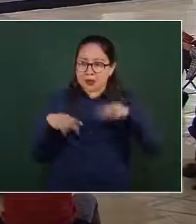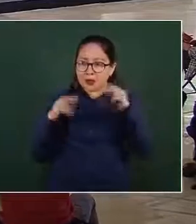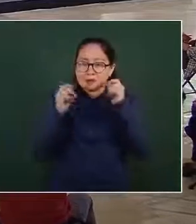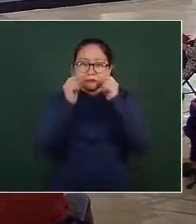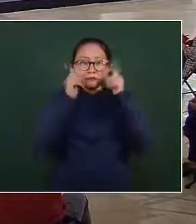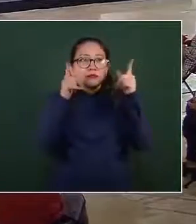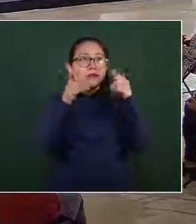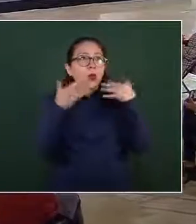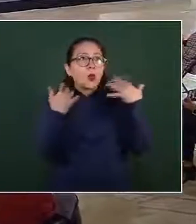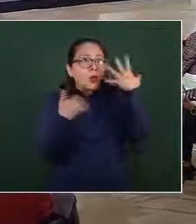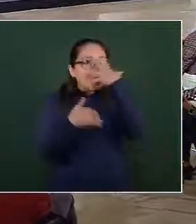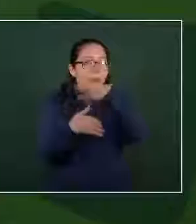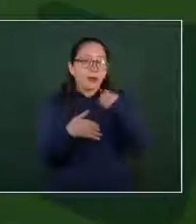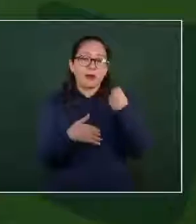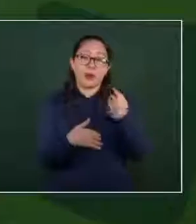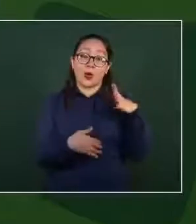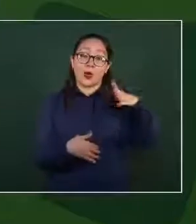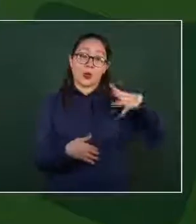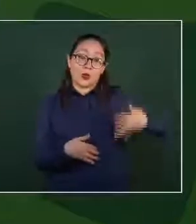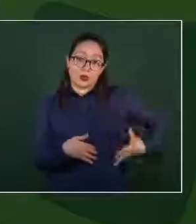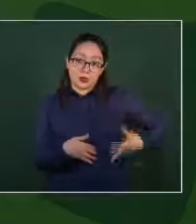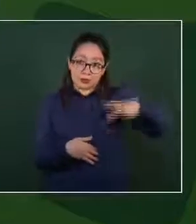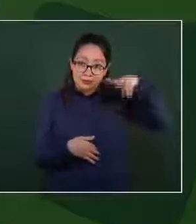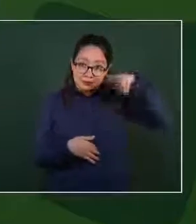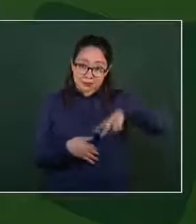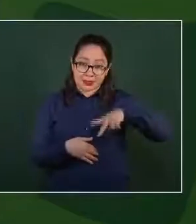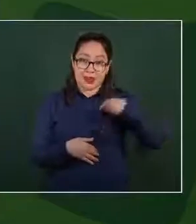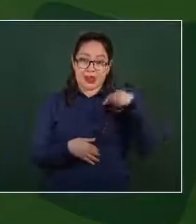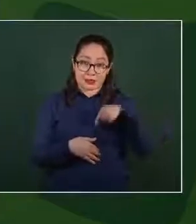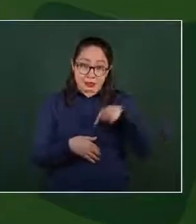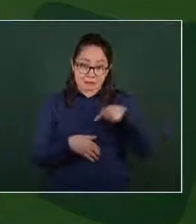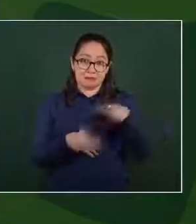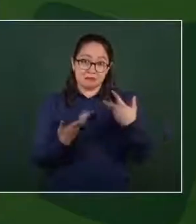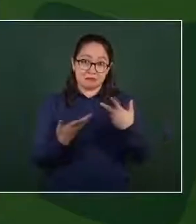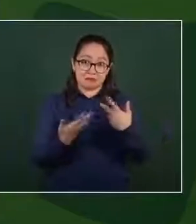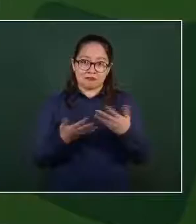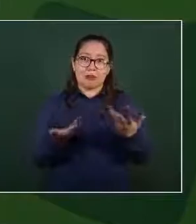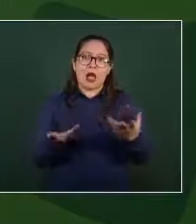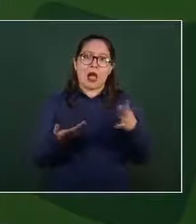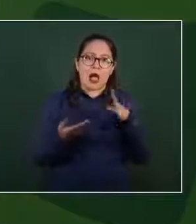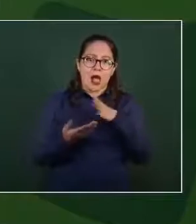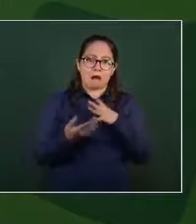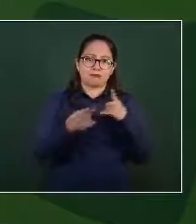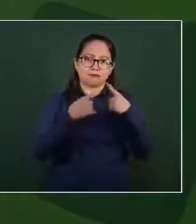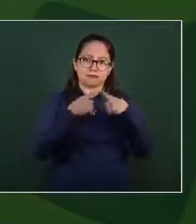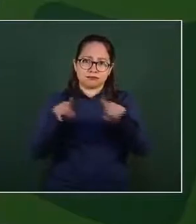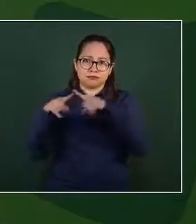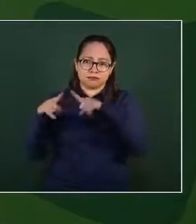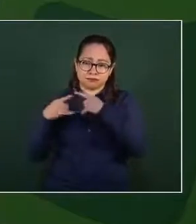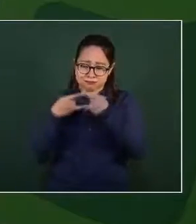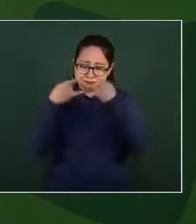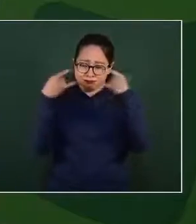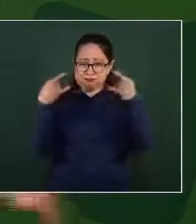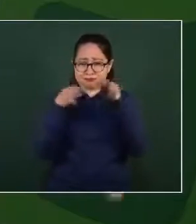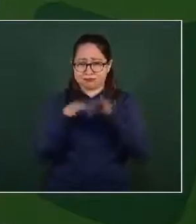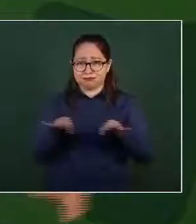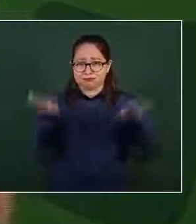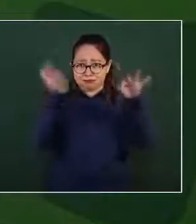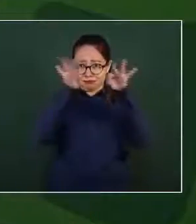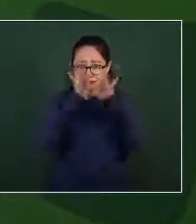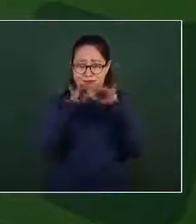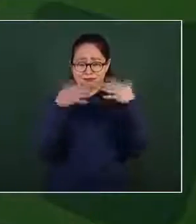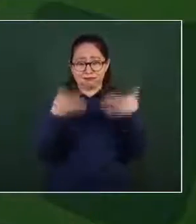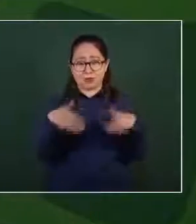orgullo más que Veracruz tiene, haya sido el testigo de muchos de los pasajes históricos en estas